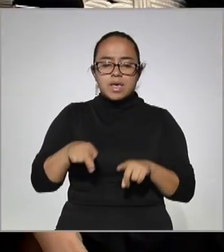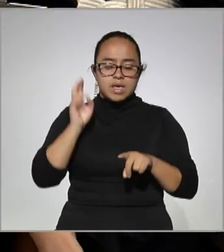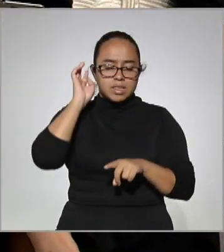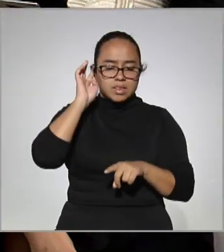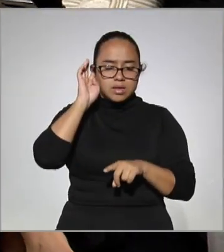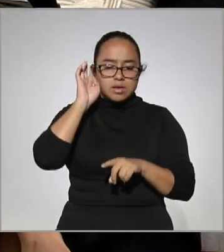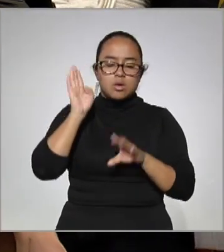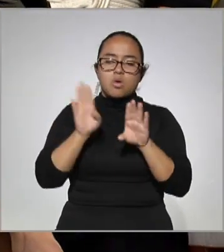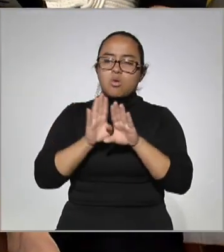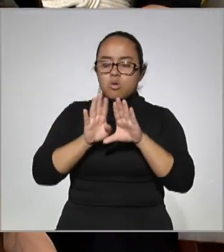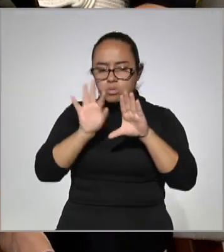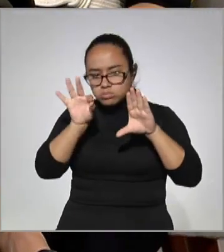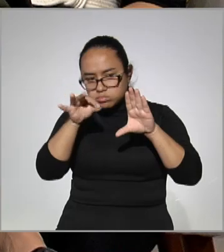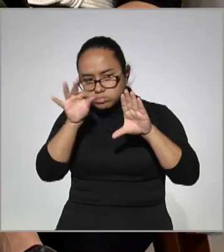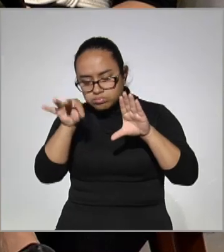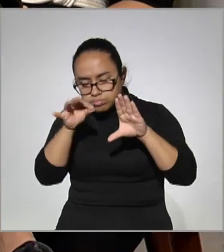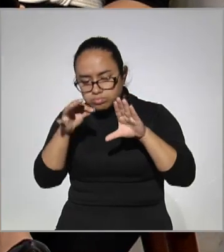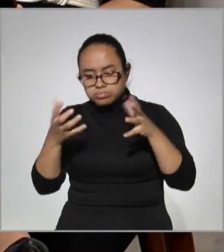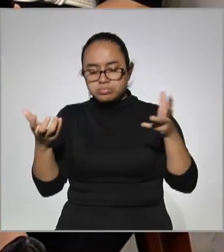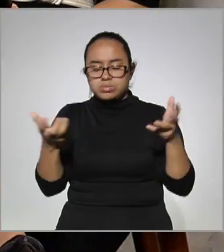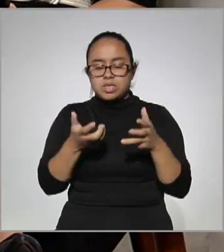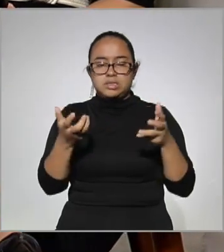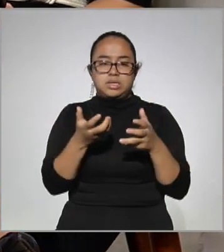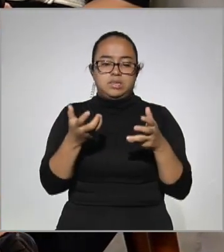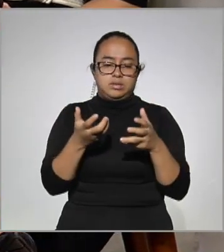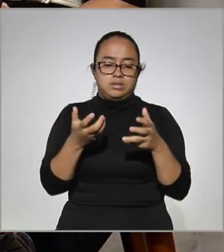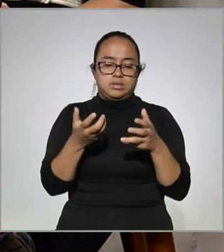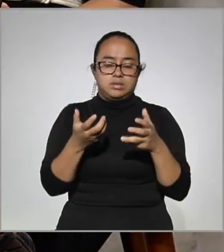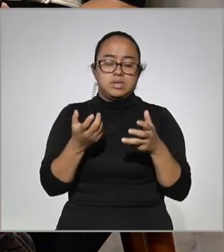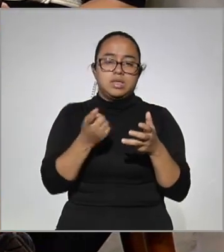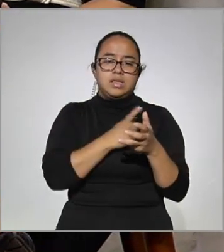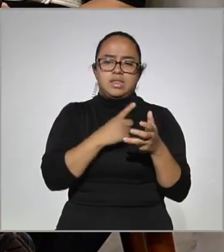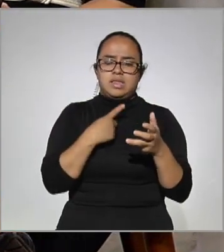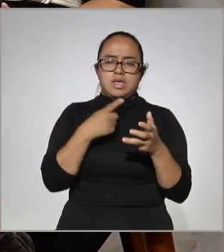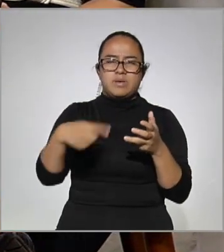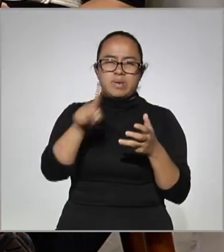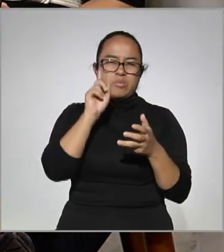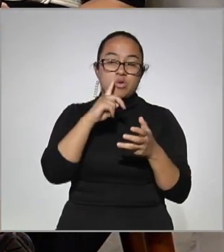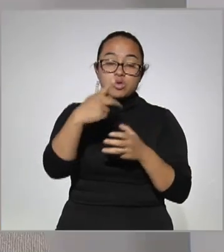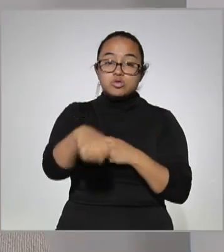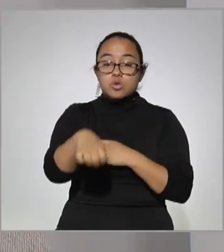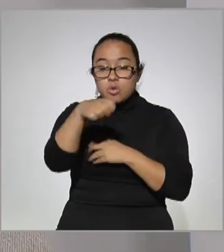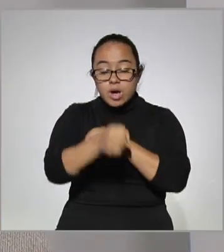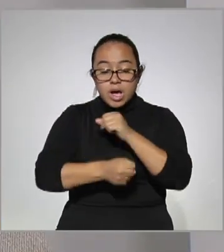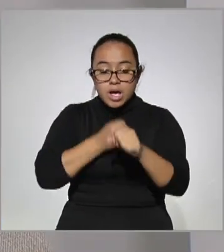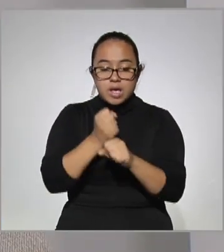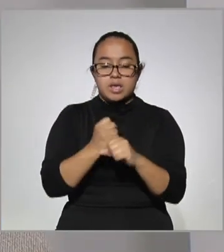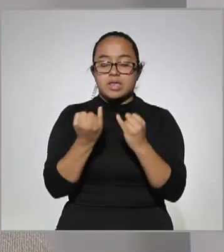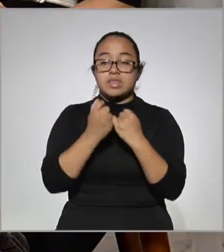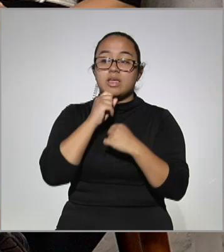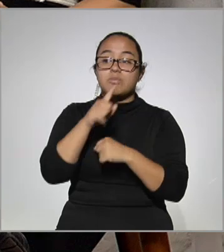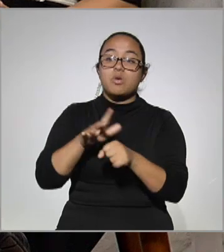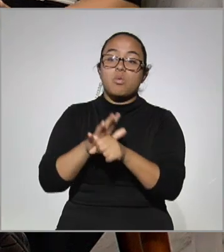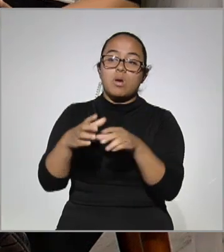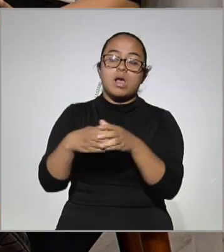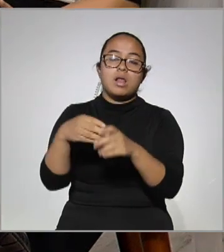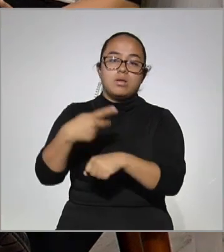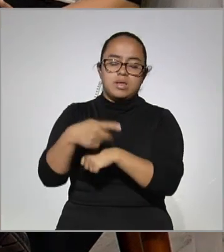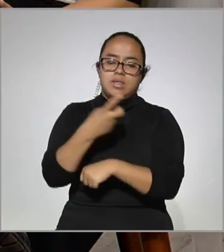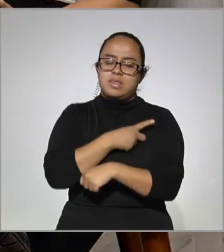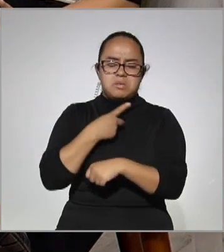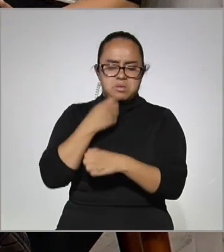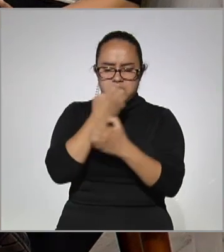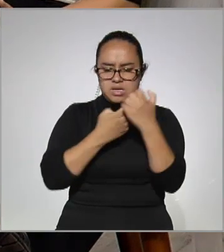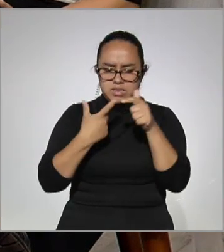de toma, etcétera, pero eso tiene que hacer como rutina de cualquier mujer de su edad y de su grupo de riesgo, pues. Bien,